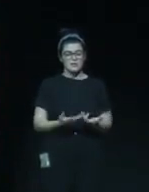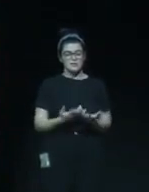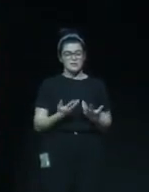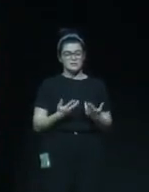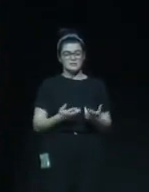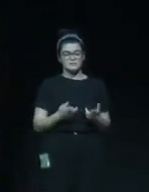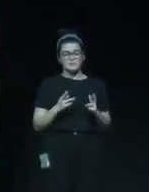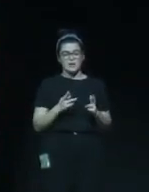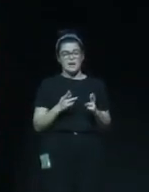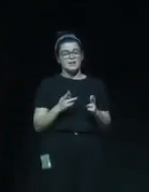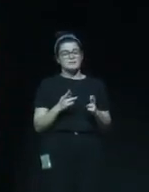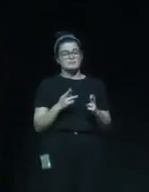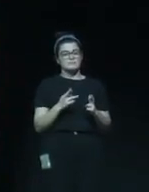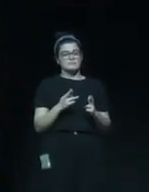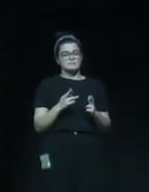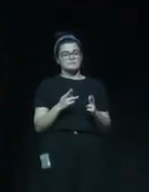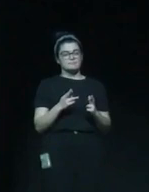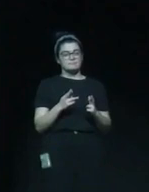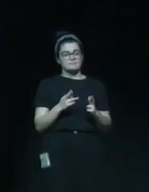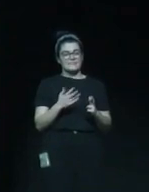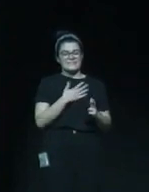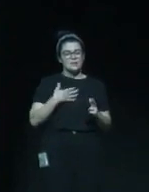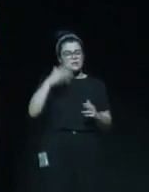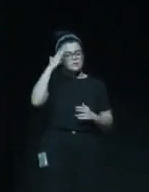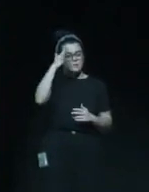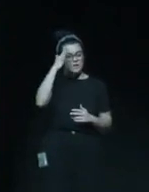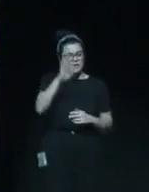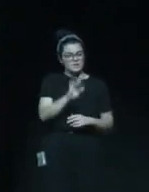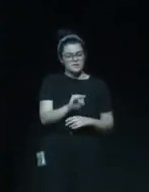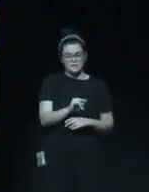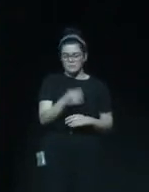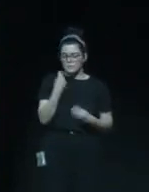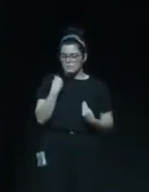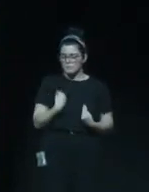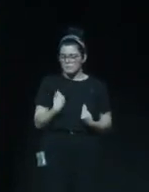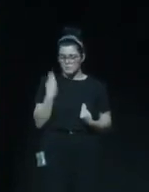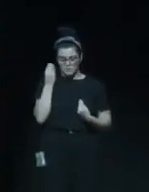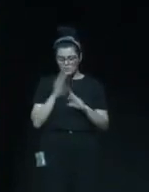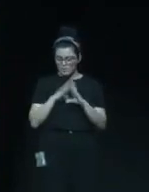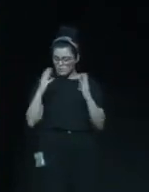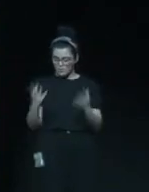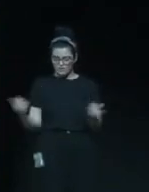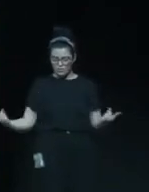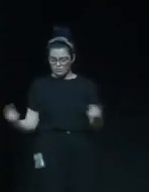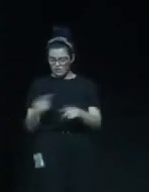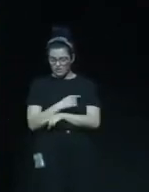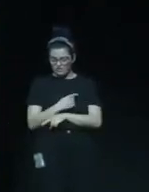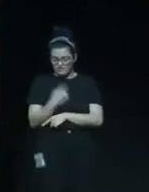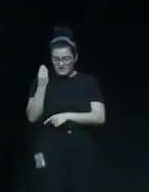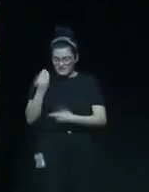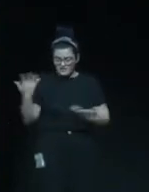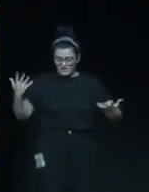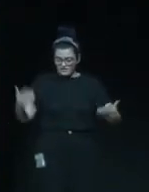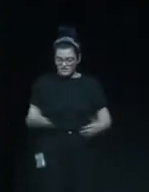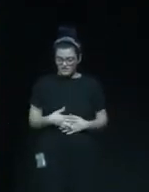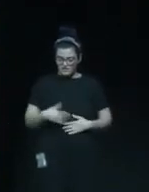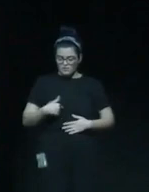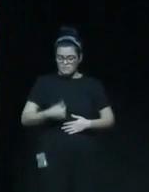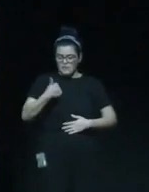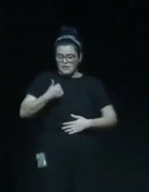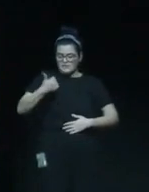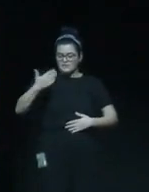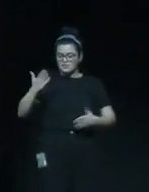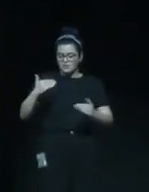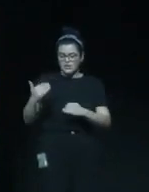quiero tener esperanza, pero a la vez creo que está tan del revés que muchas veces es como que no, yo no quiero nutrir esto, pero es que